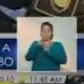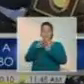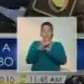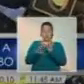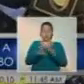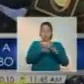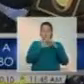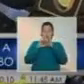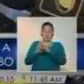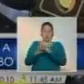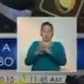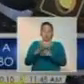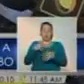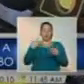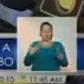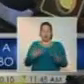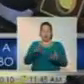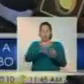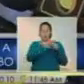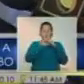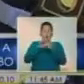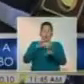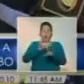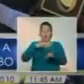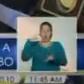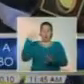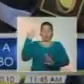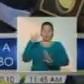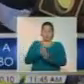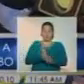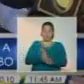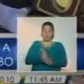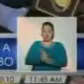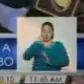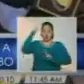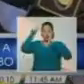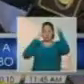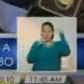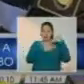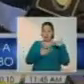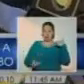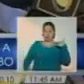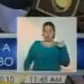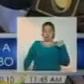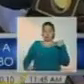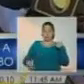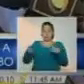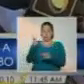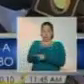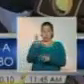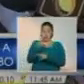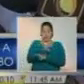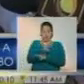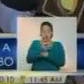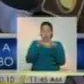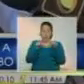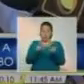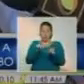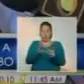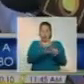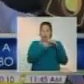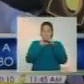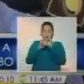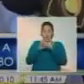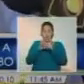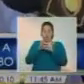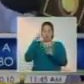Estamos unidos por las circunstancias graves que el país está sufriendo con Chávez en la presidencia de la República. Y esa unidad nos obliga